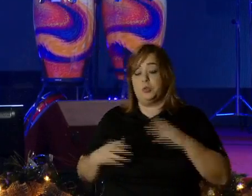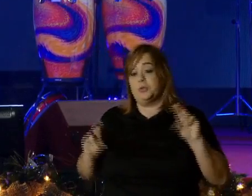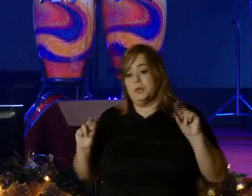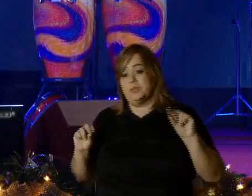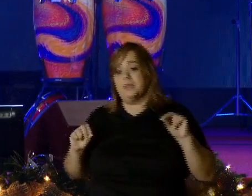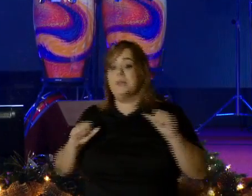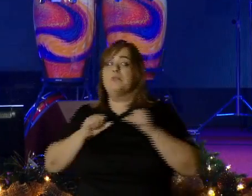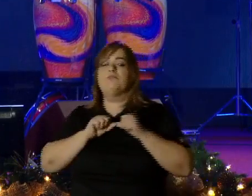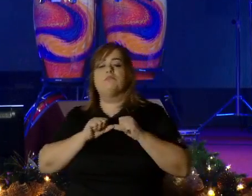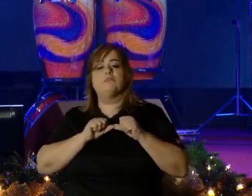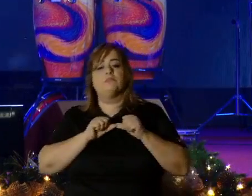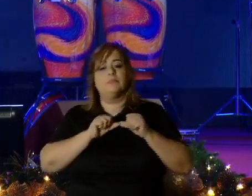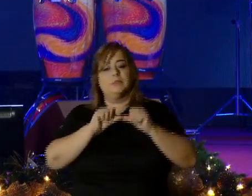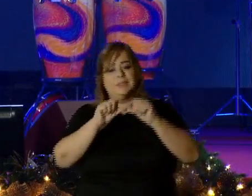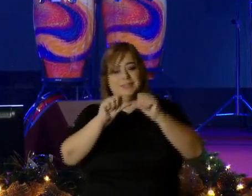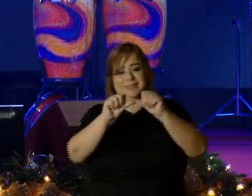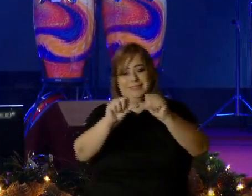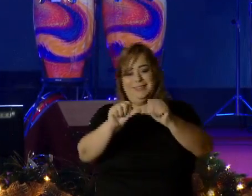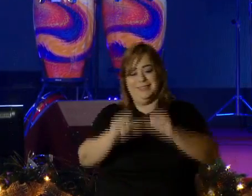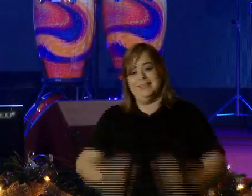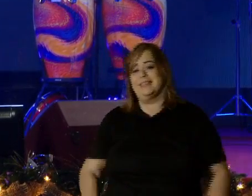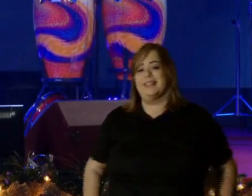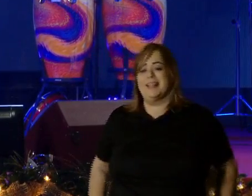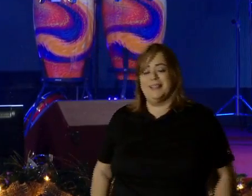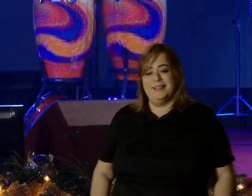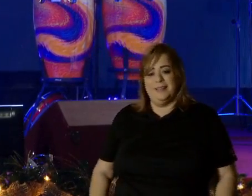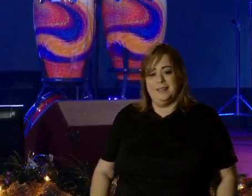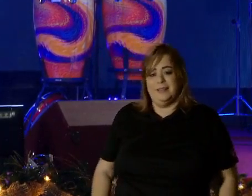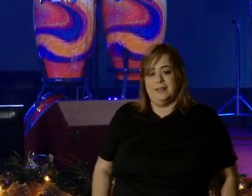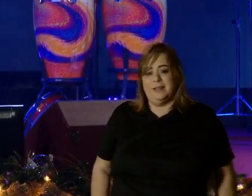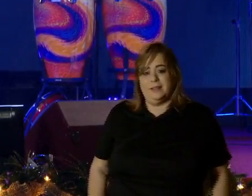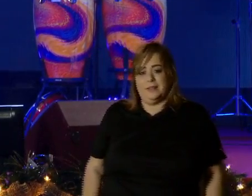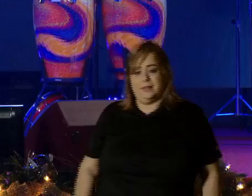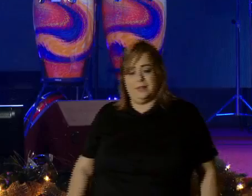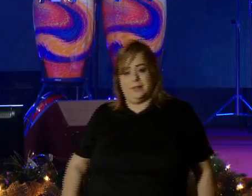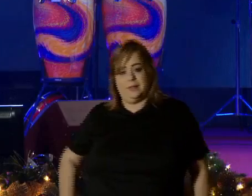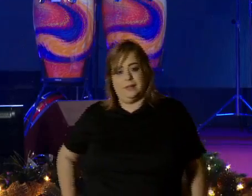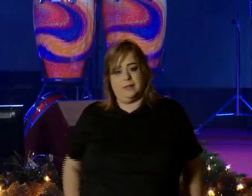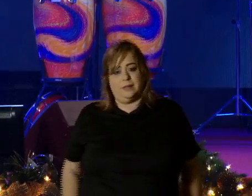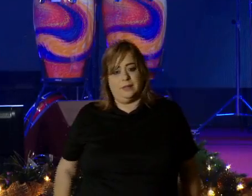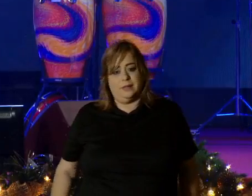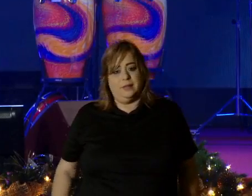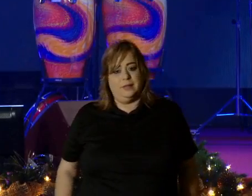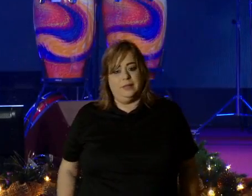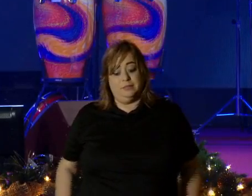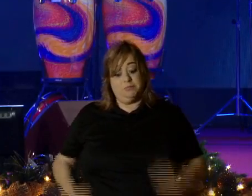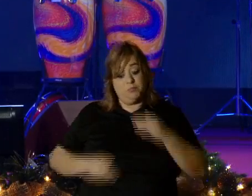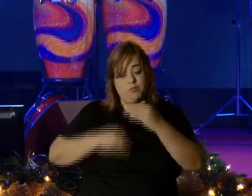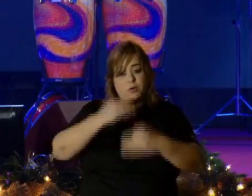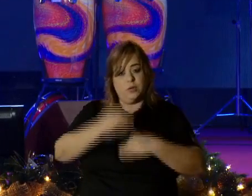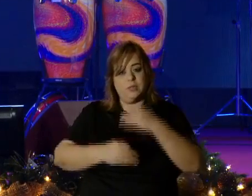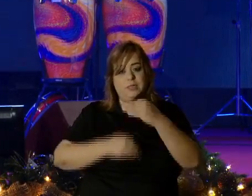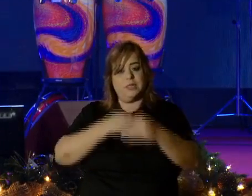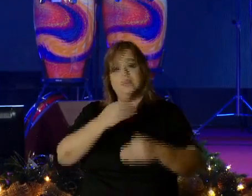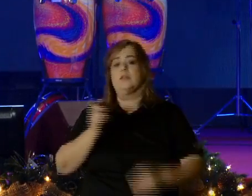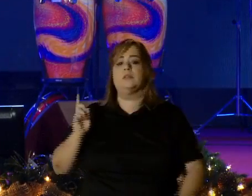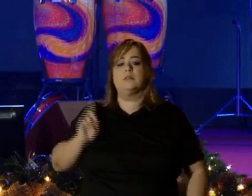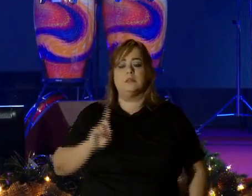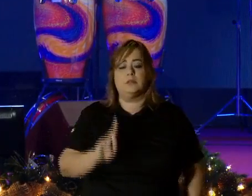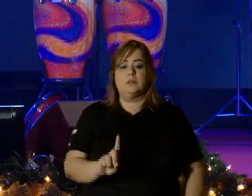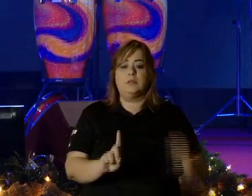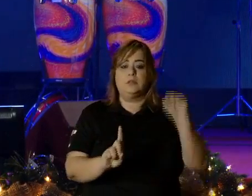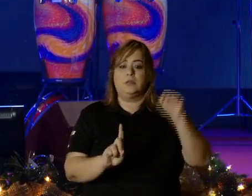¿Tú me entendiste? Esa es la parte mía, la teología. Ay, ay, Señor, tengo que pasar por ahí, sí. Tengo que ir a la operación,